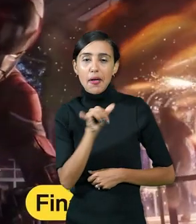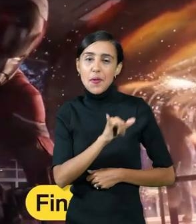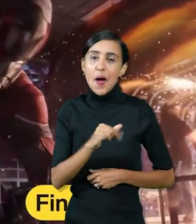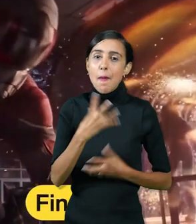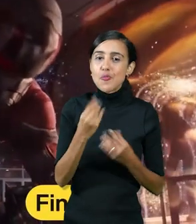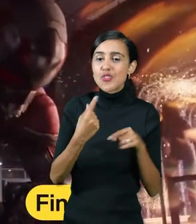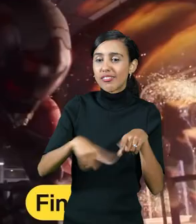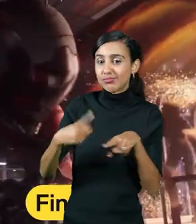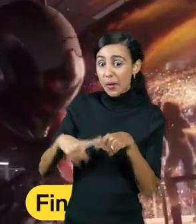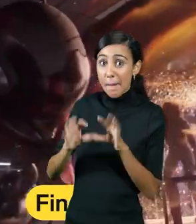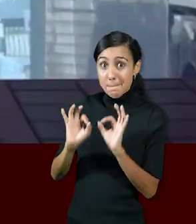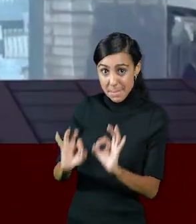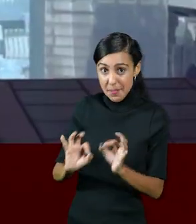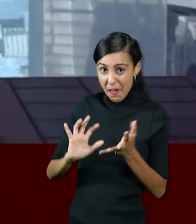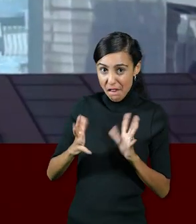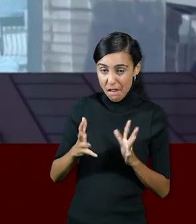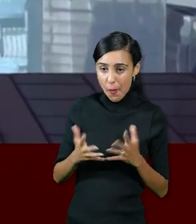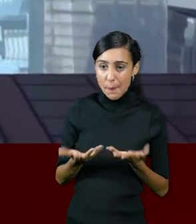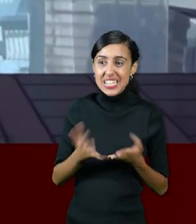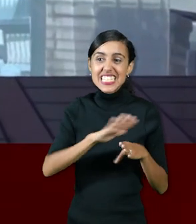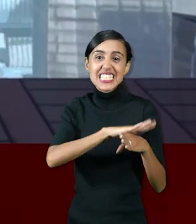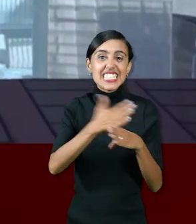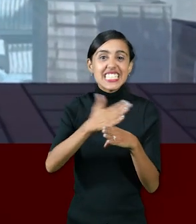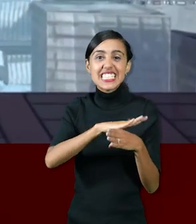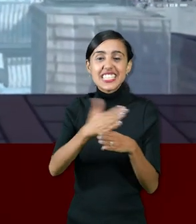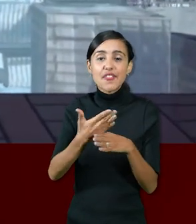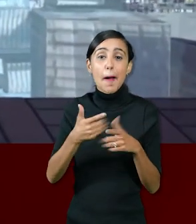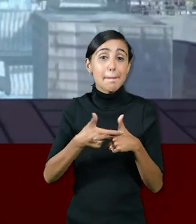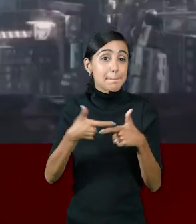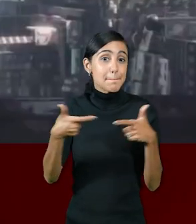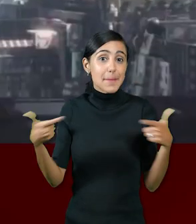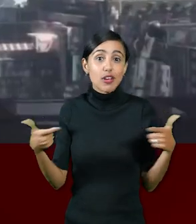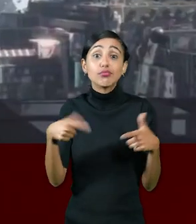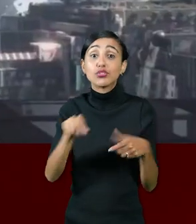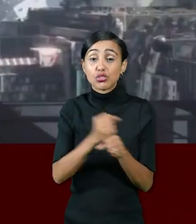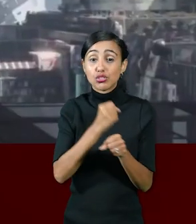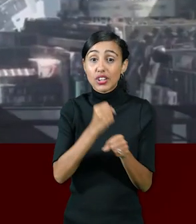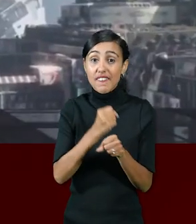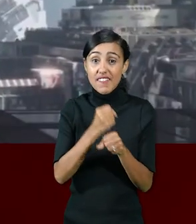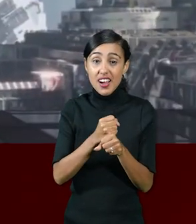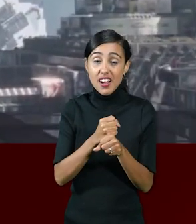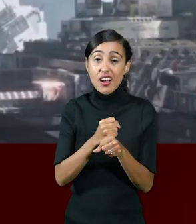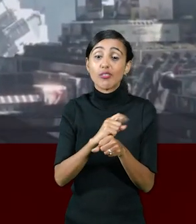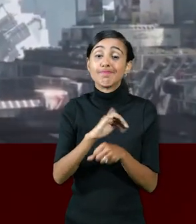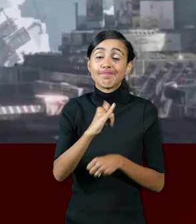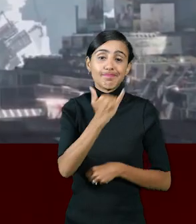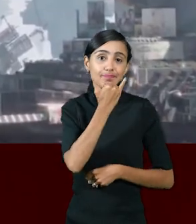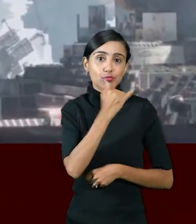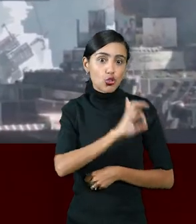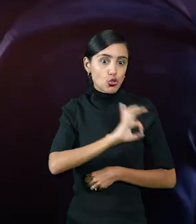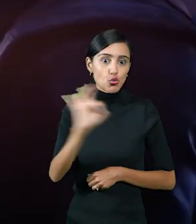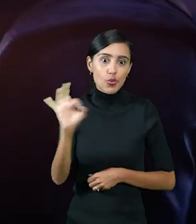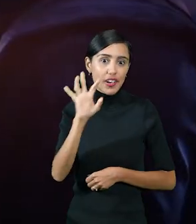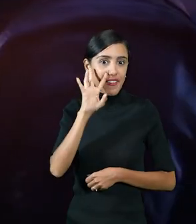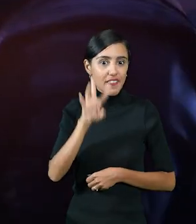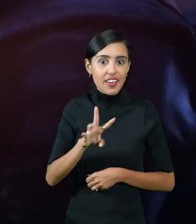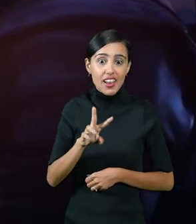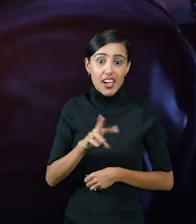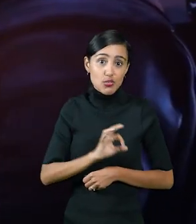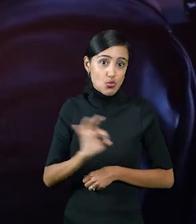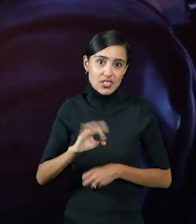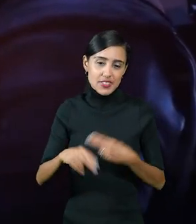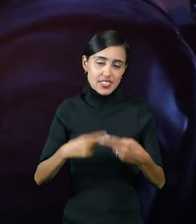varias versiones de la misma secuencia, lo que significa que la mayor parte de su trabajo en las secuencias fallidas nunca verá la luz del